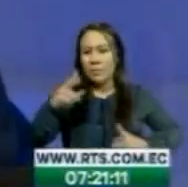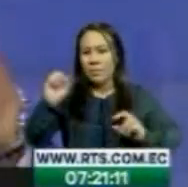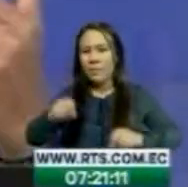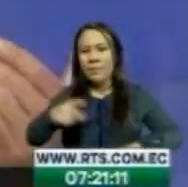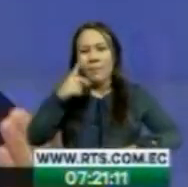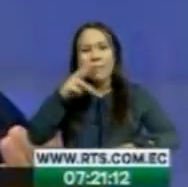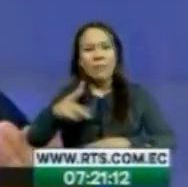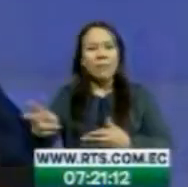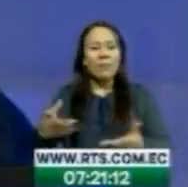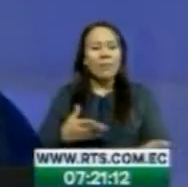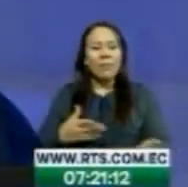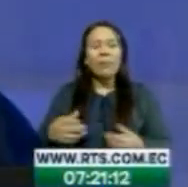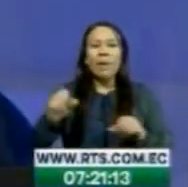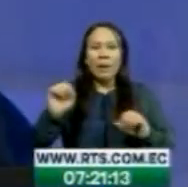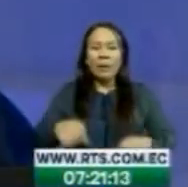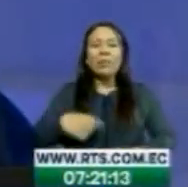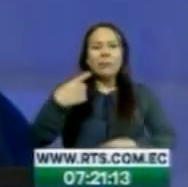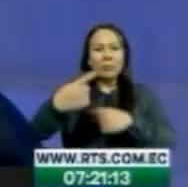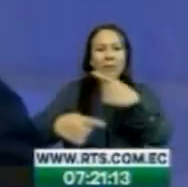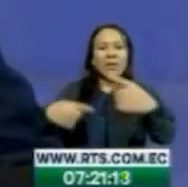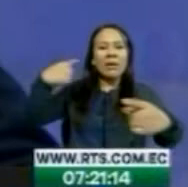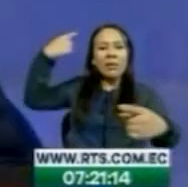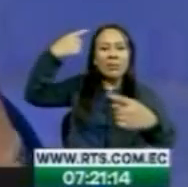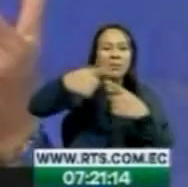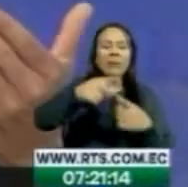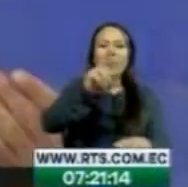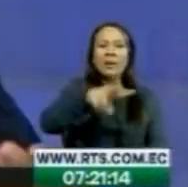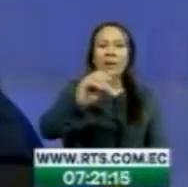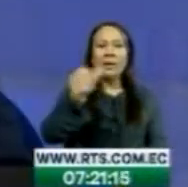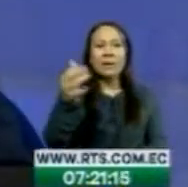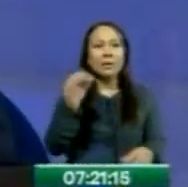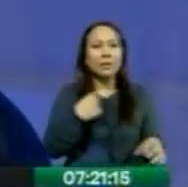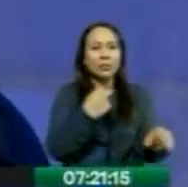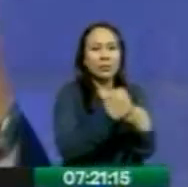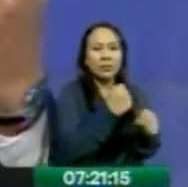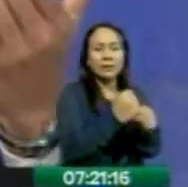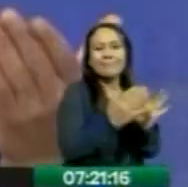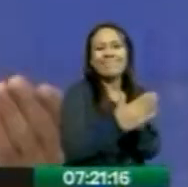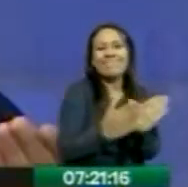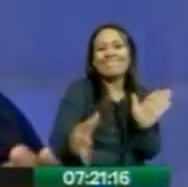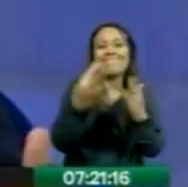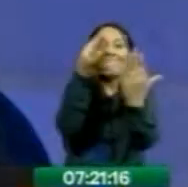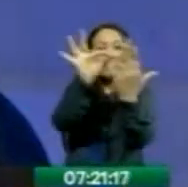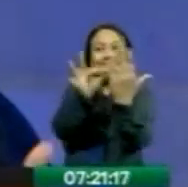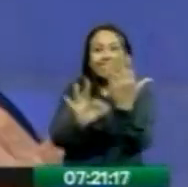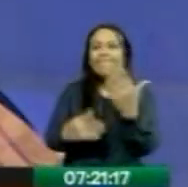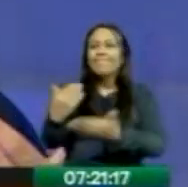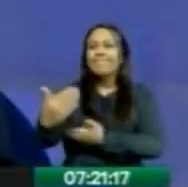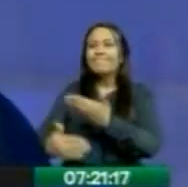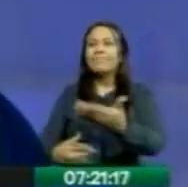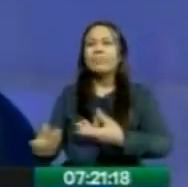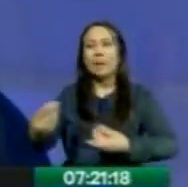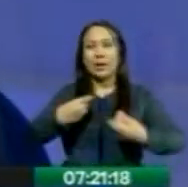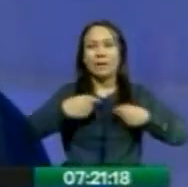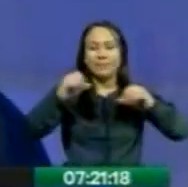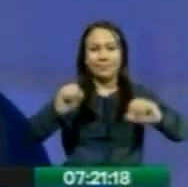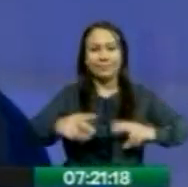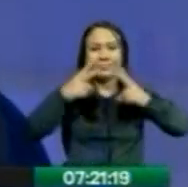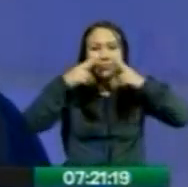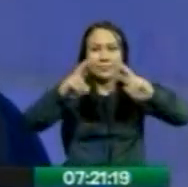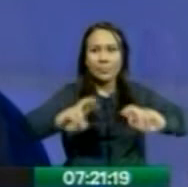servicios. Esperamos implementarlo en el año 2019. Se han hecho ya los presupuestos y el procedimiento que se va a seguir para